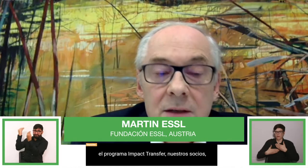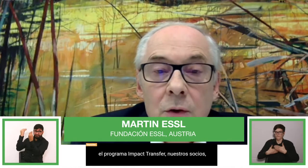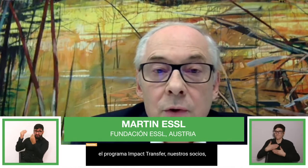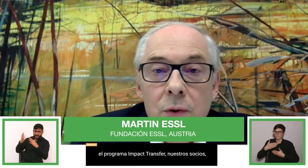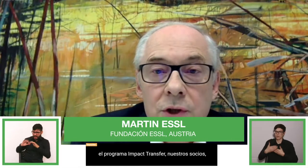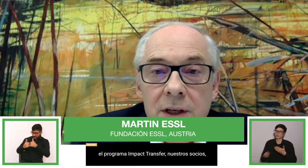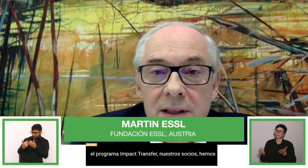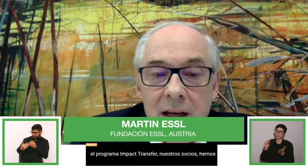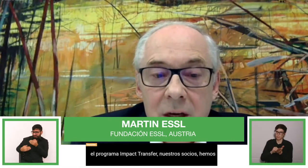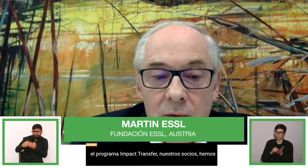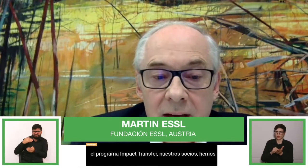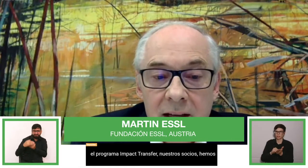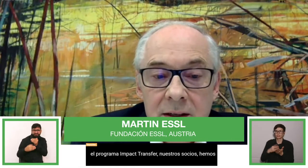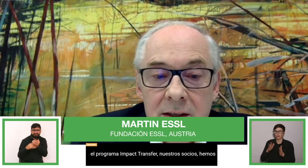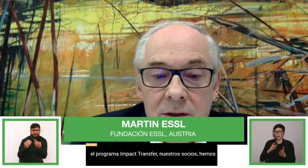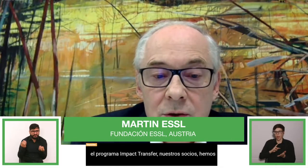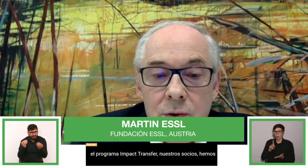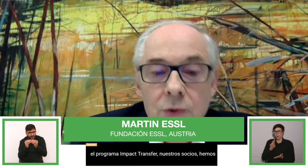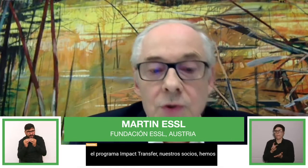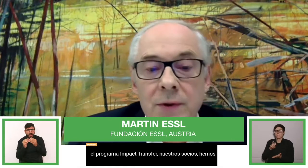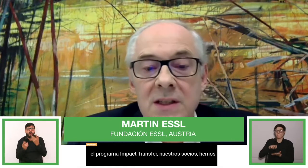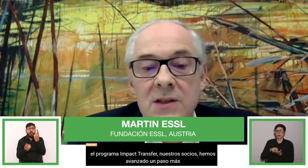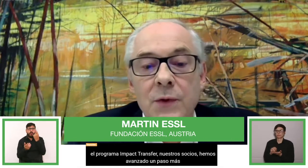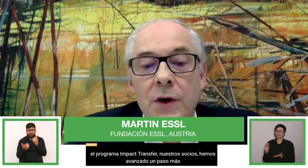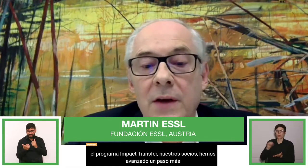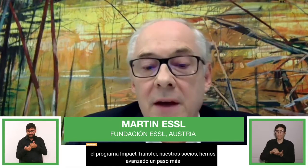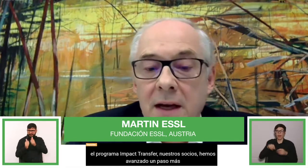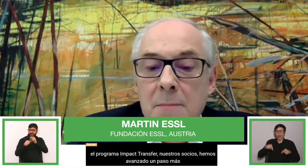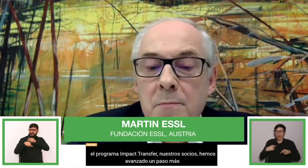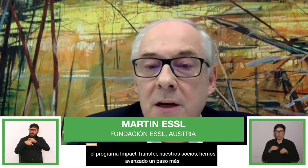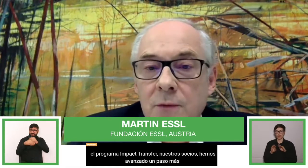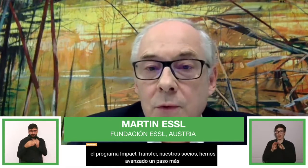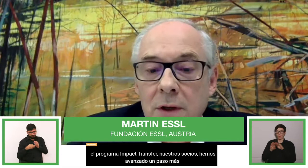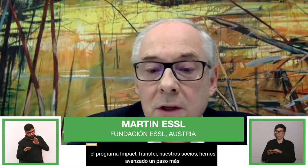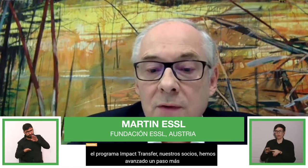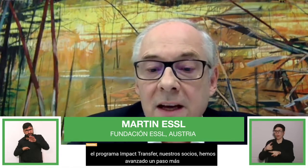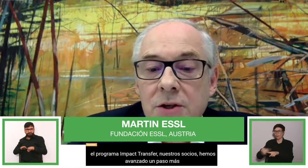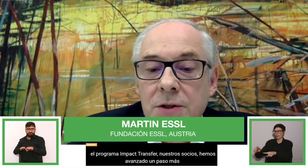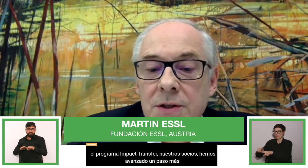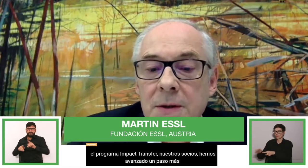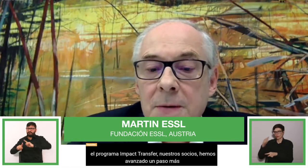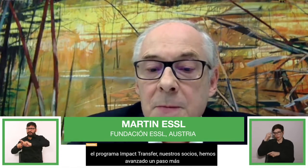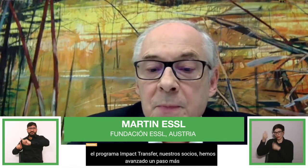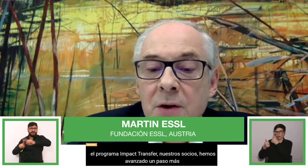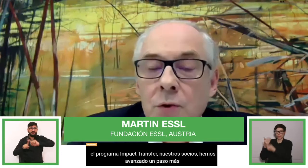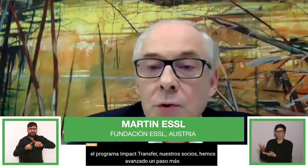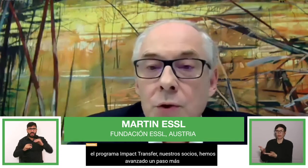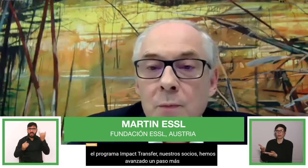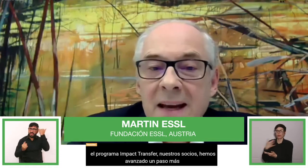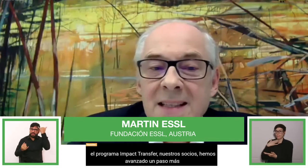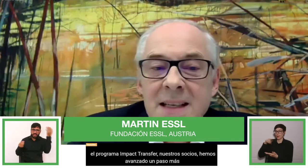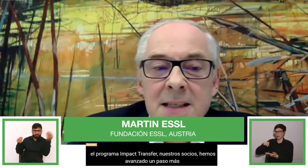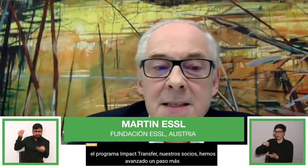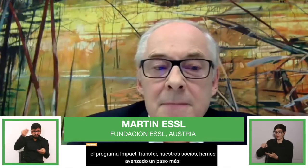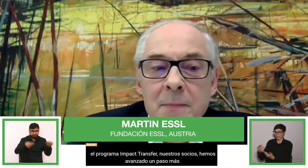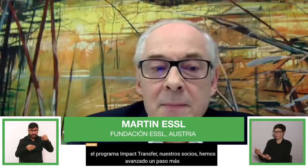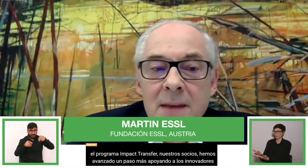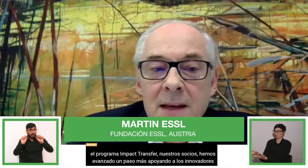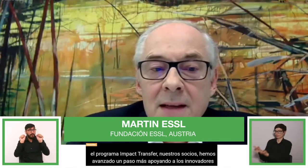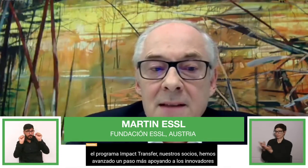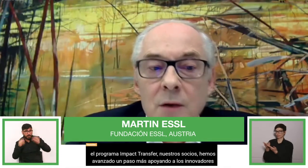más. Apoyamos a los innovadores de los proyectos para que transfieran sus